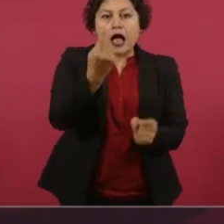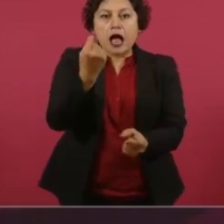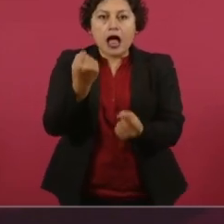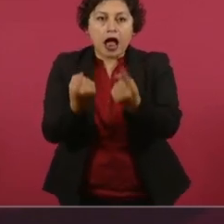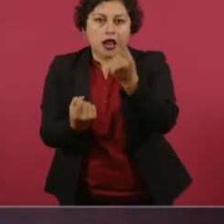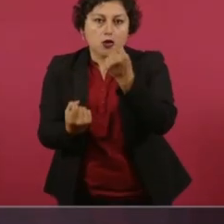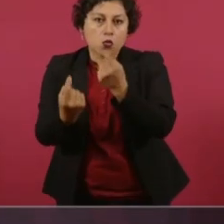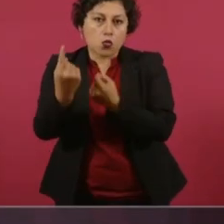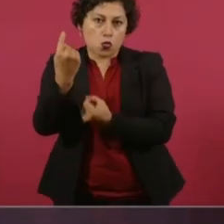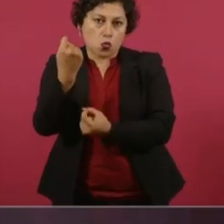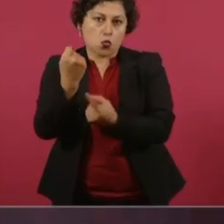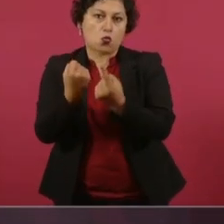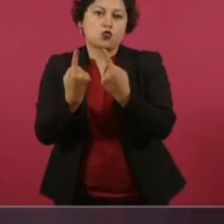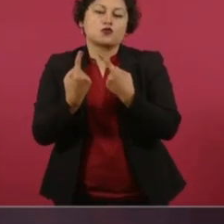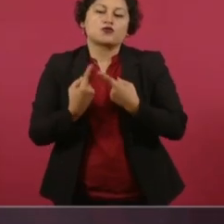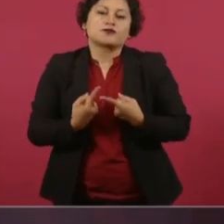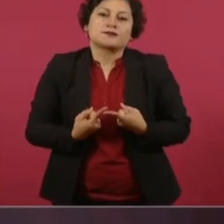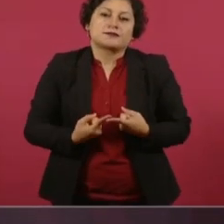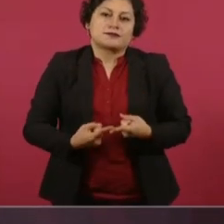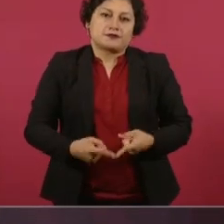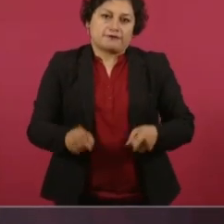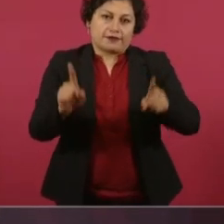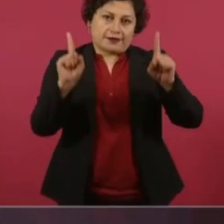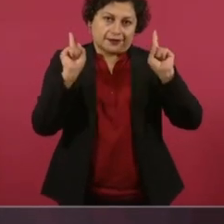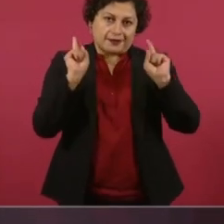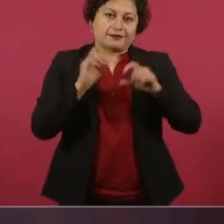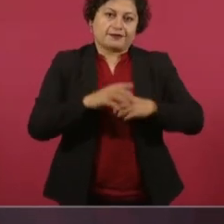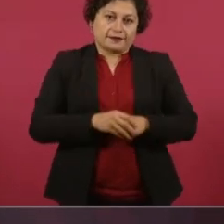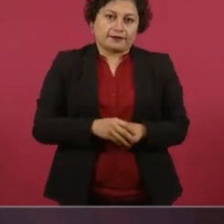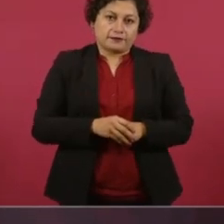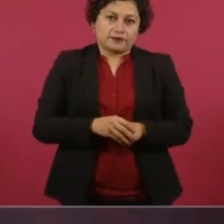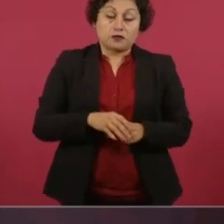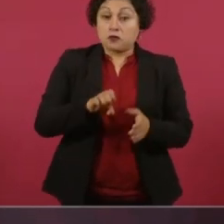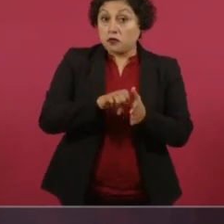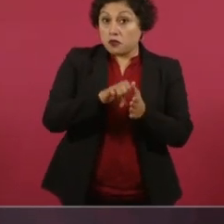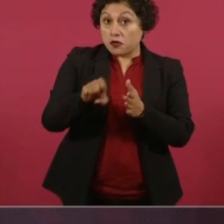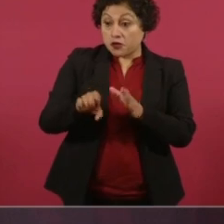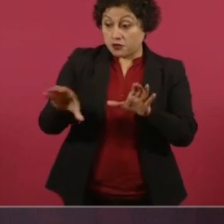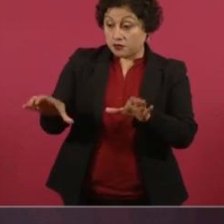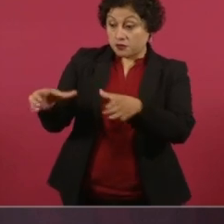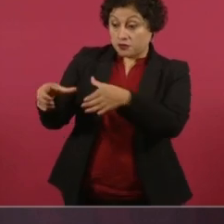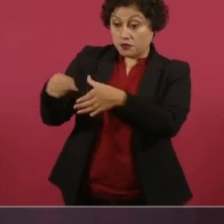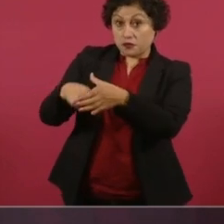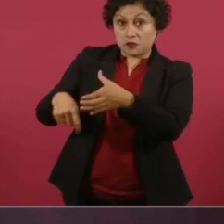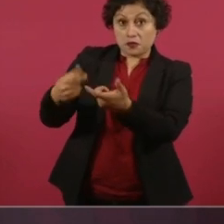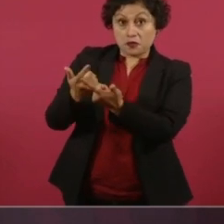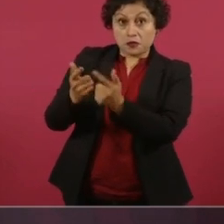en todo, hasta en los comentaristas. Hay gente muy objetiva,